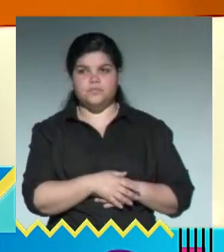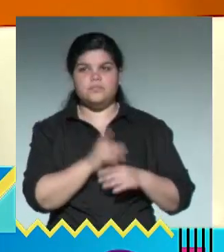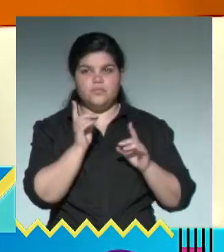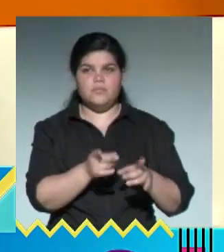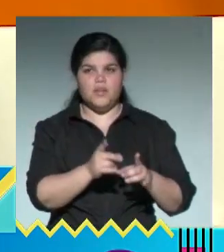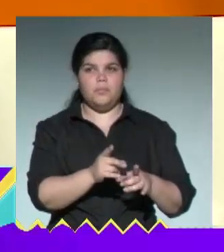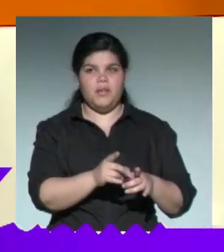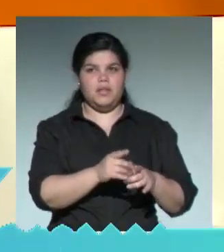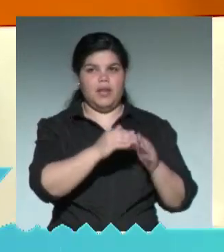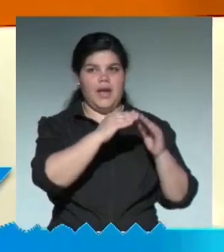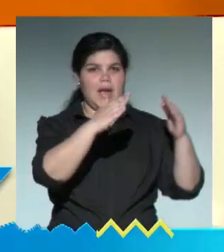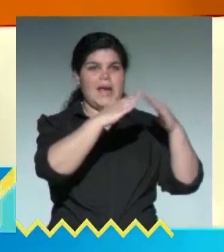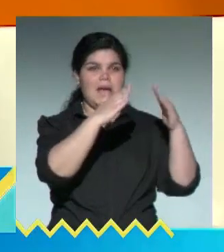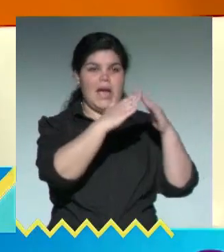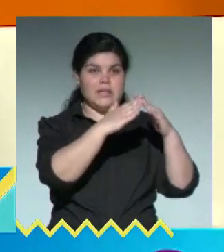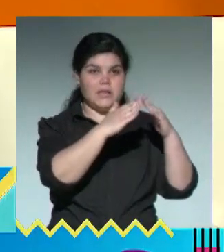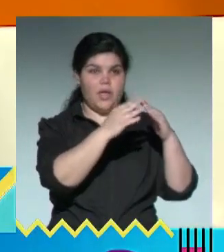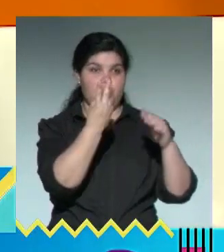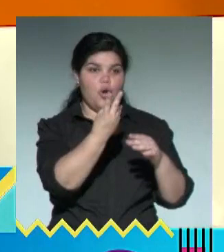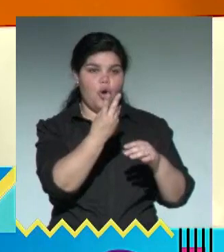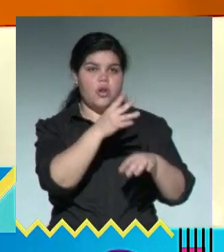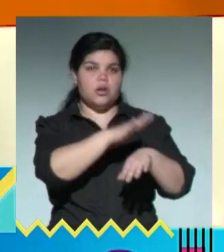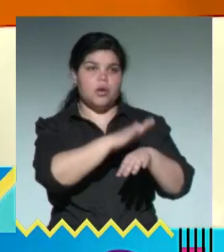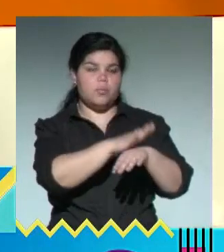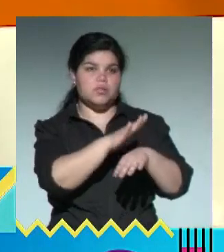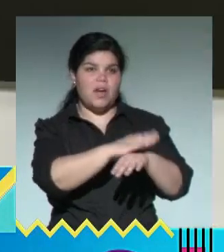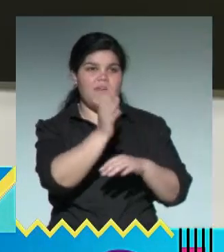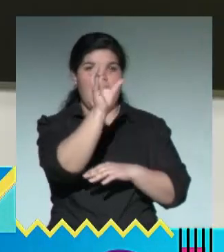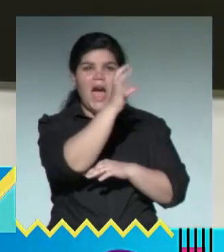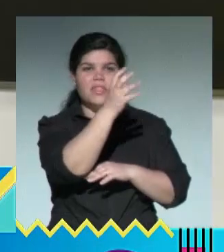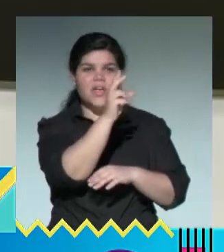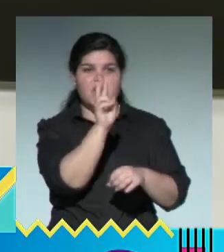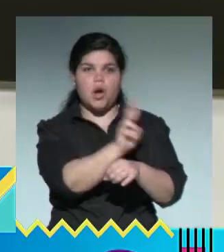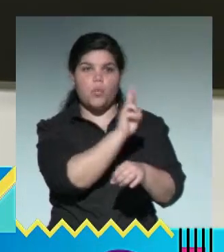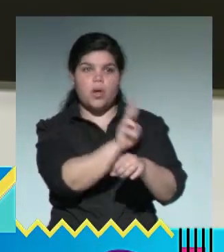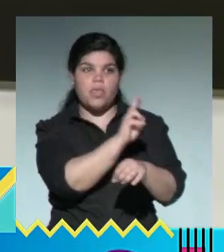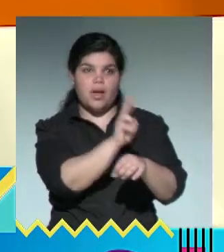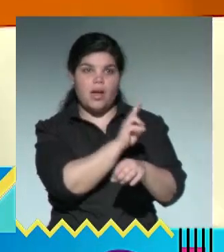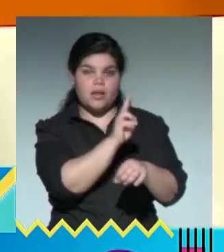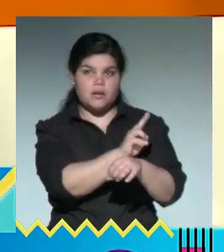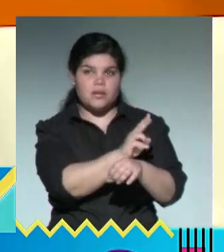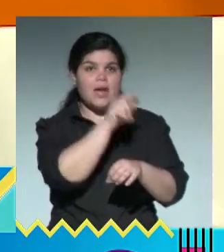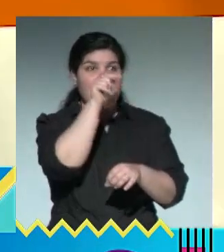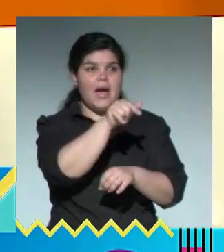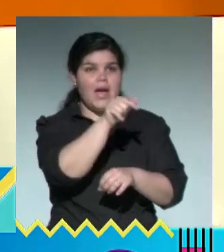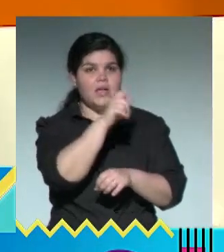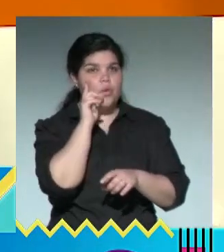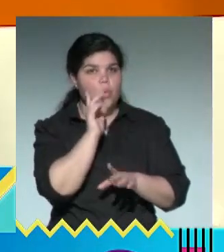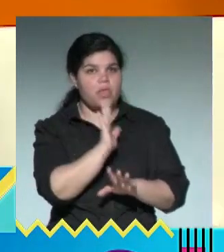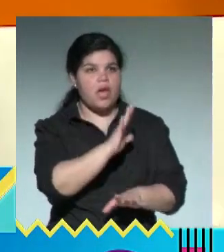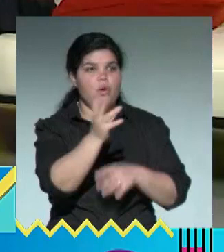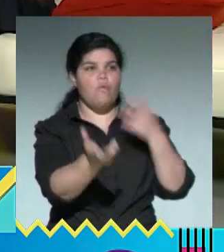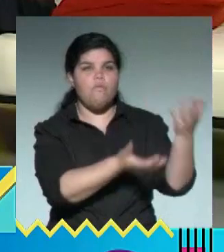que cuidan las antenas, digamos, y bueno. Y habían personas allí arriba. Estaban ¿no? las personas que cuidaban, sí,